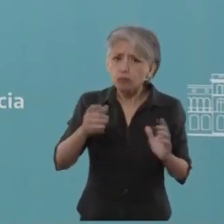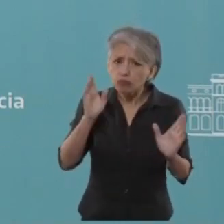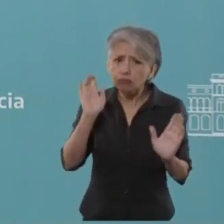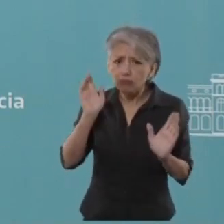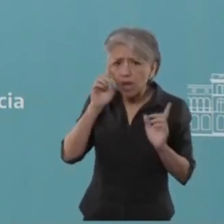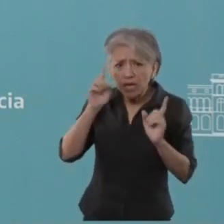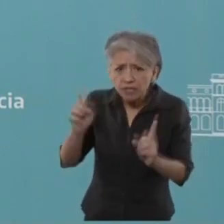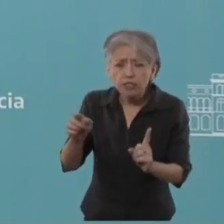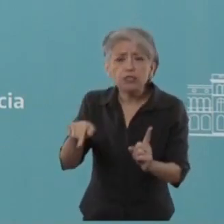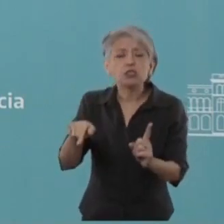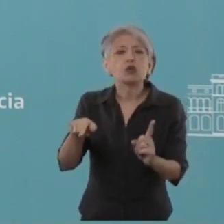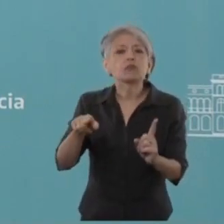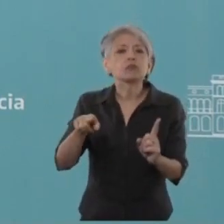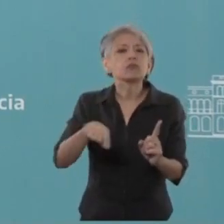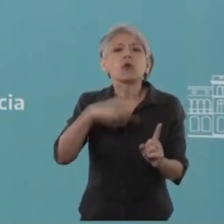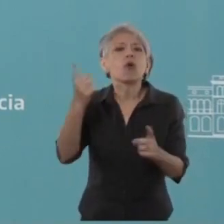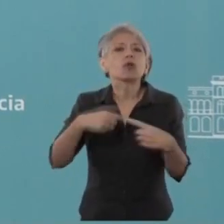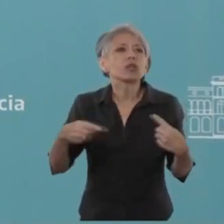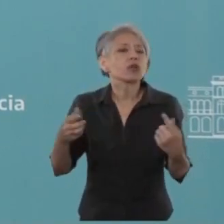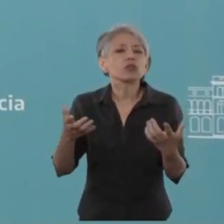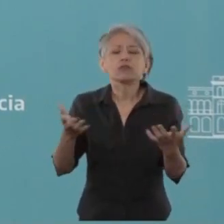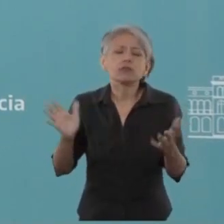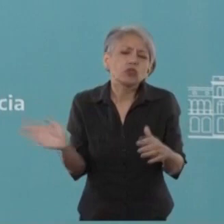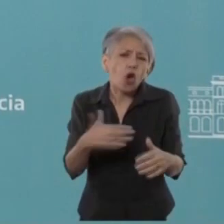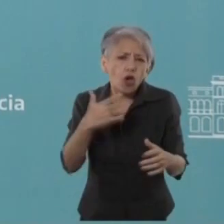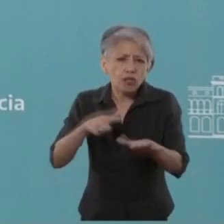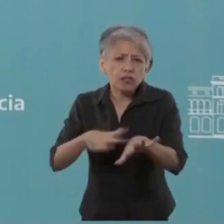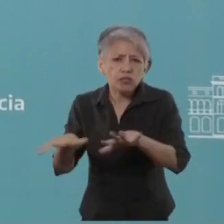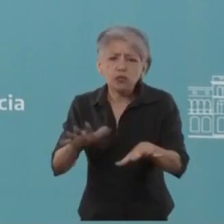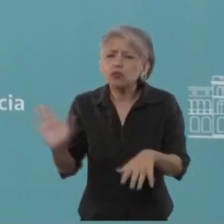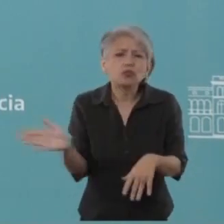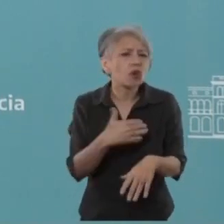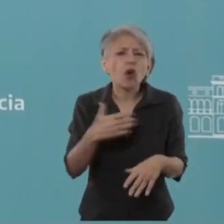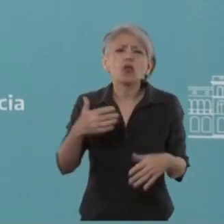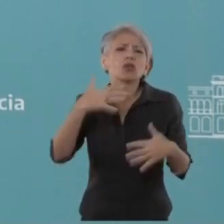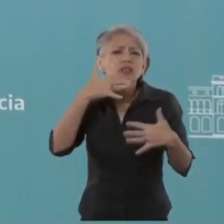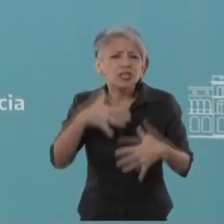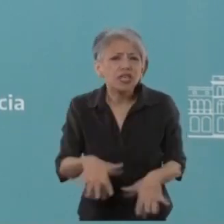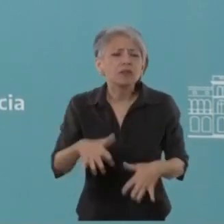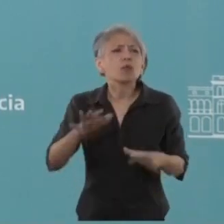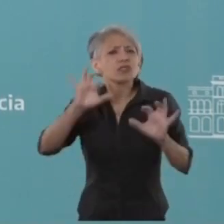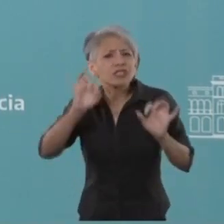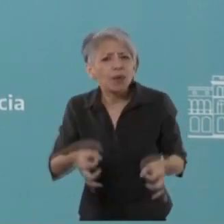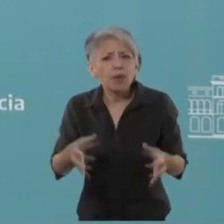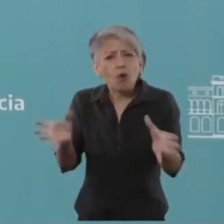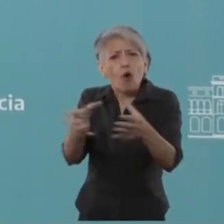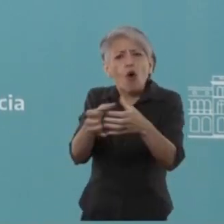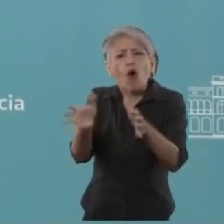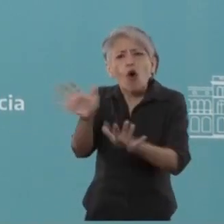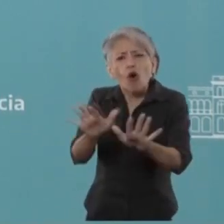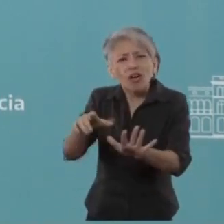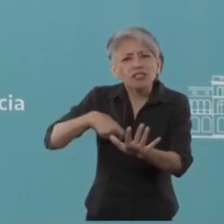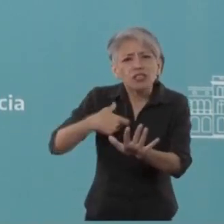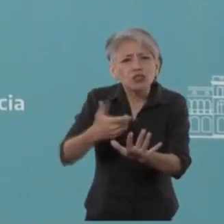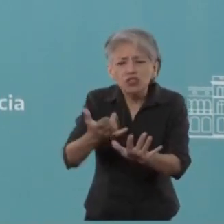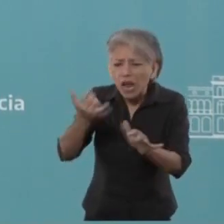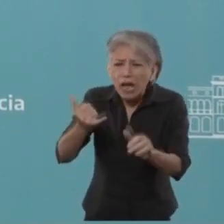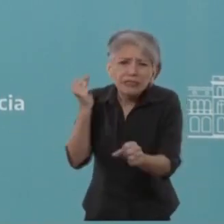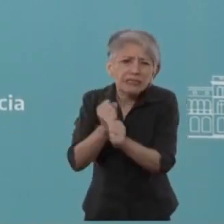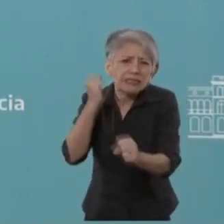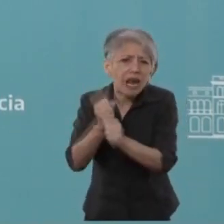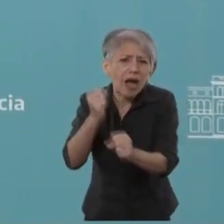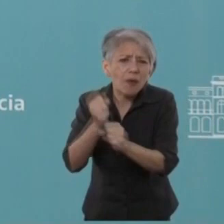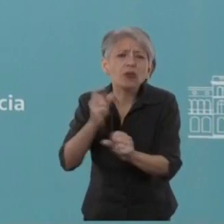que no están bien que por supuesto son atendidas. Todos y todas reconocemos el enorme trabajo de las organizaciones sociales en los momentos más duros